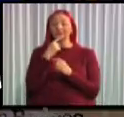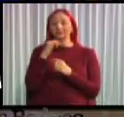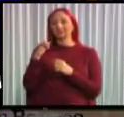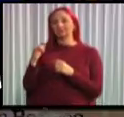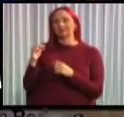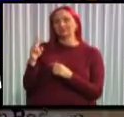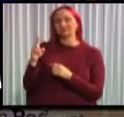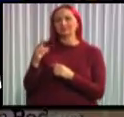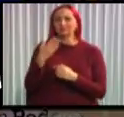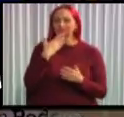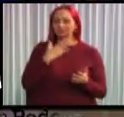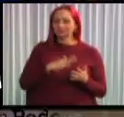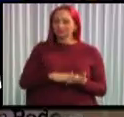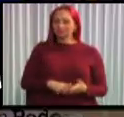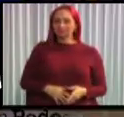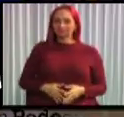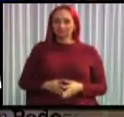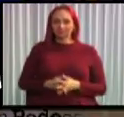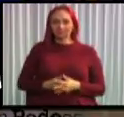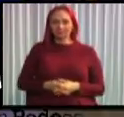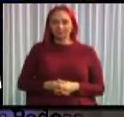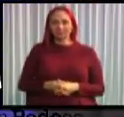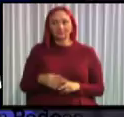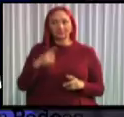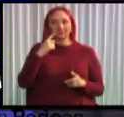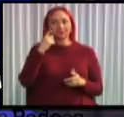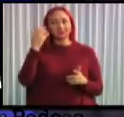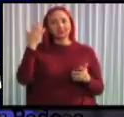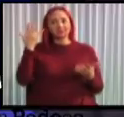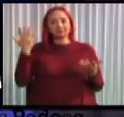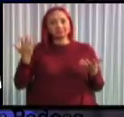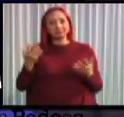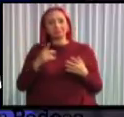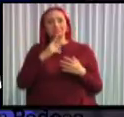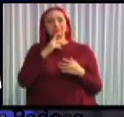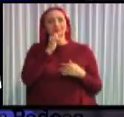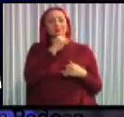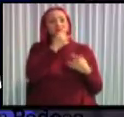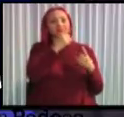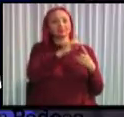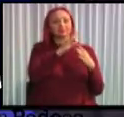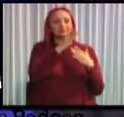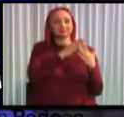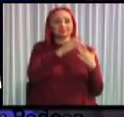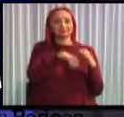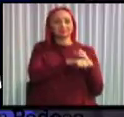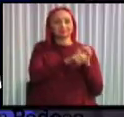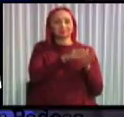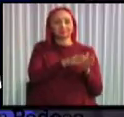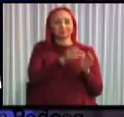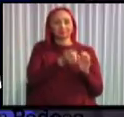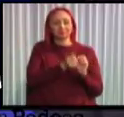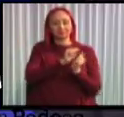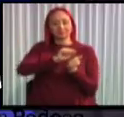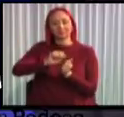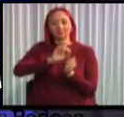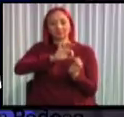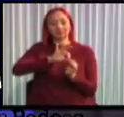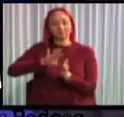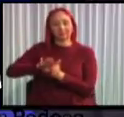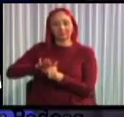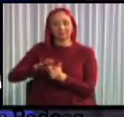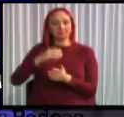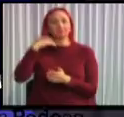Umañas, señores, dice que porque si el hecho de que algunos futbolistas cambien